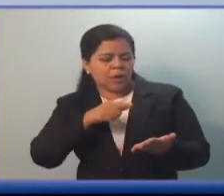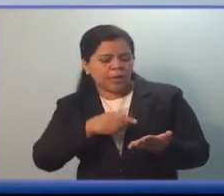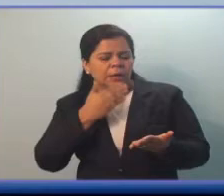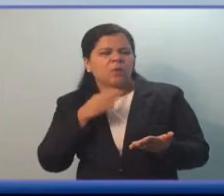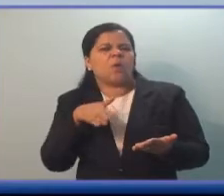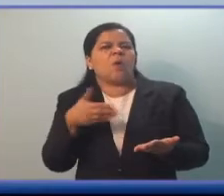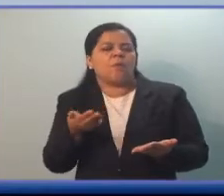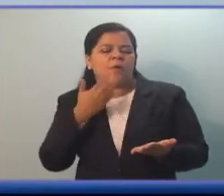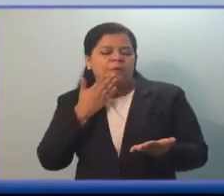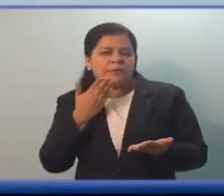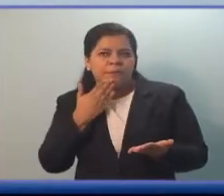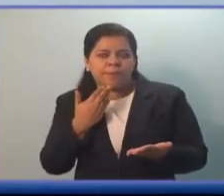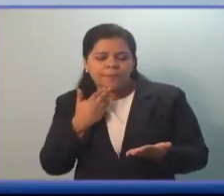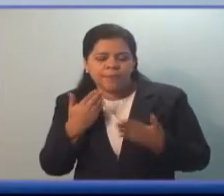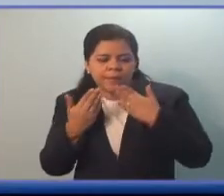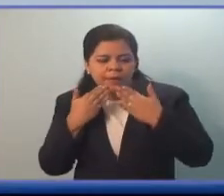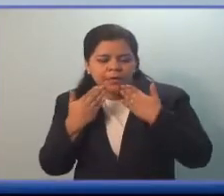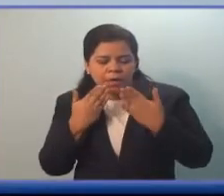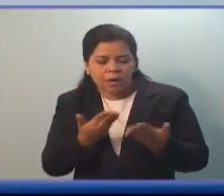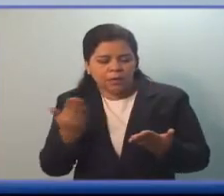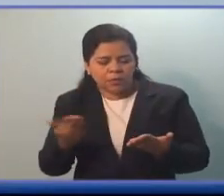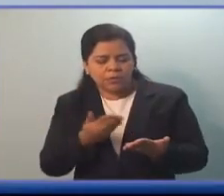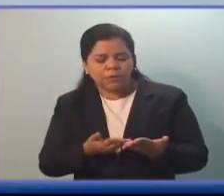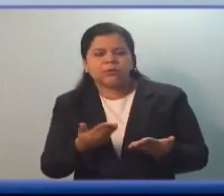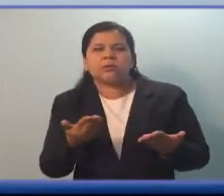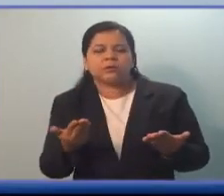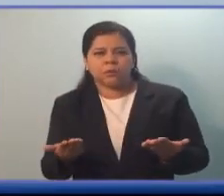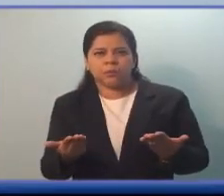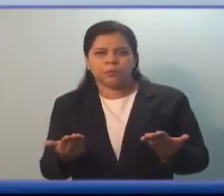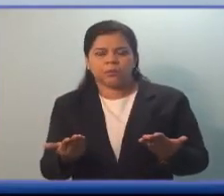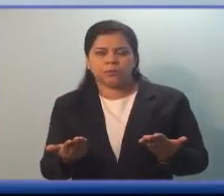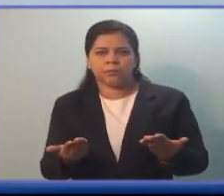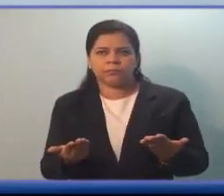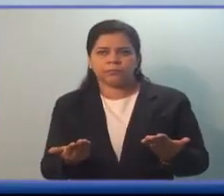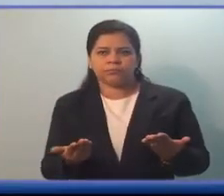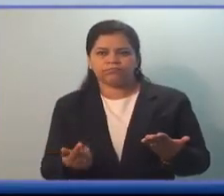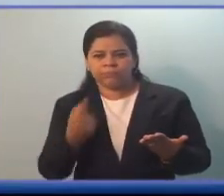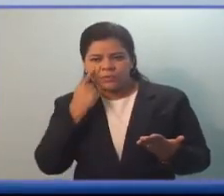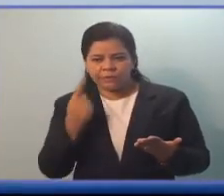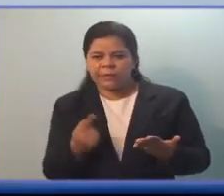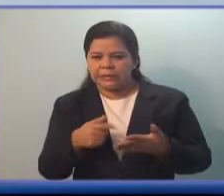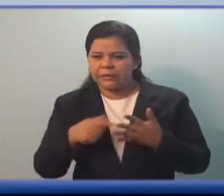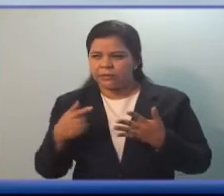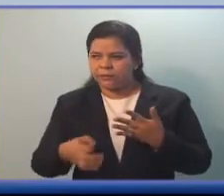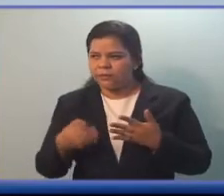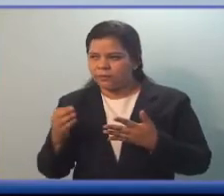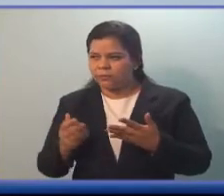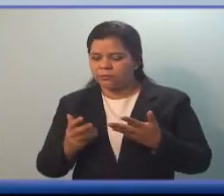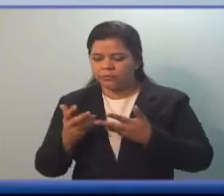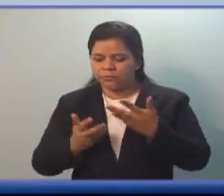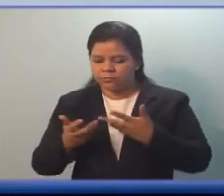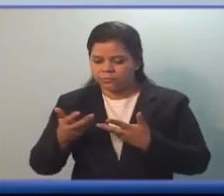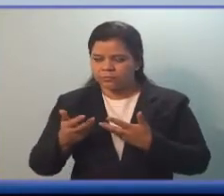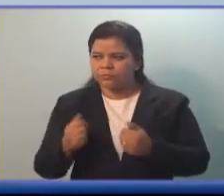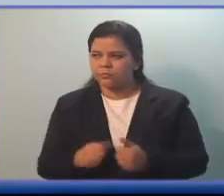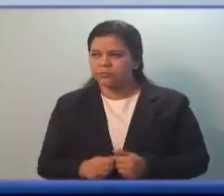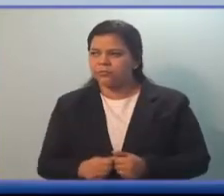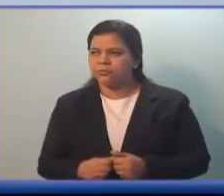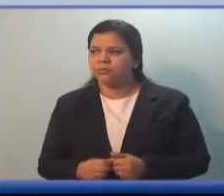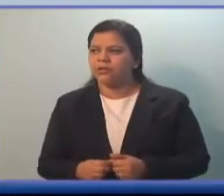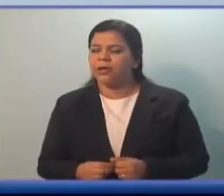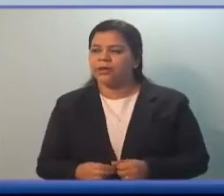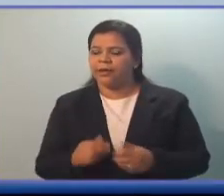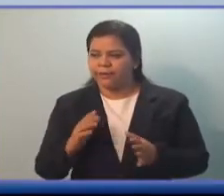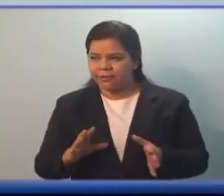de alguna manera, se están impugnando como inconstitucionales. Pero la motivación